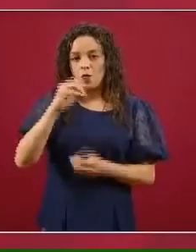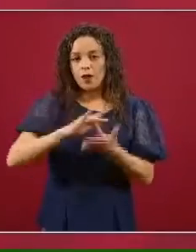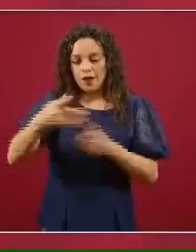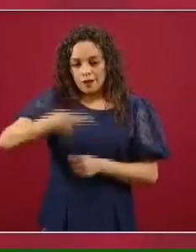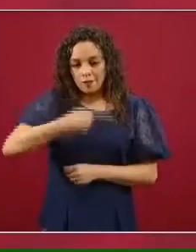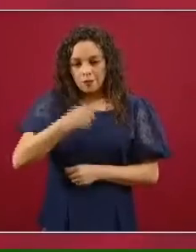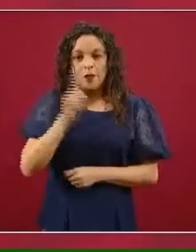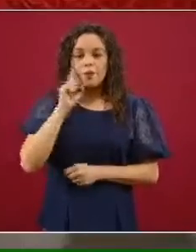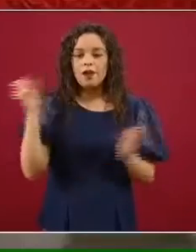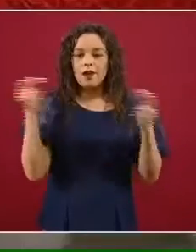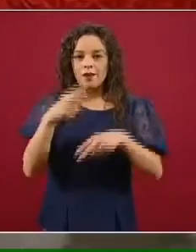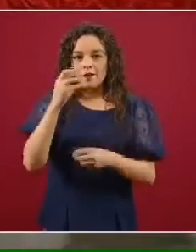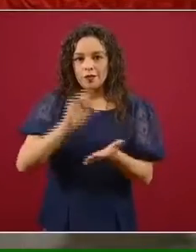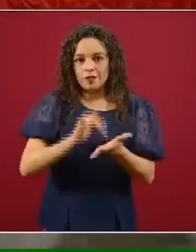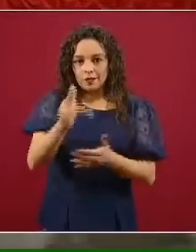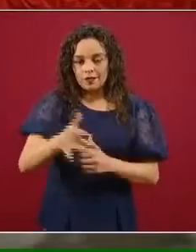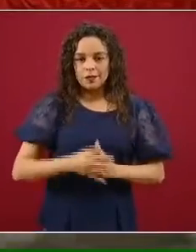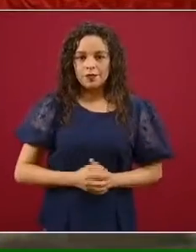Muchas gracias.